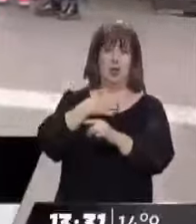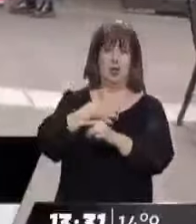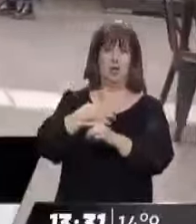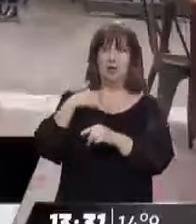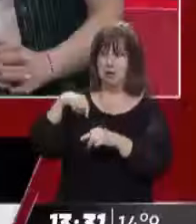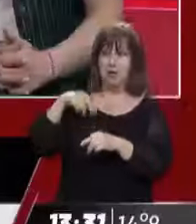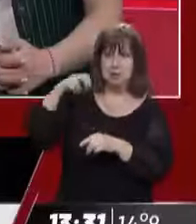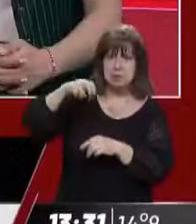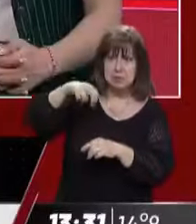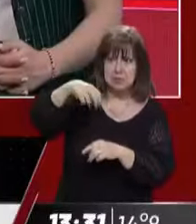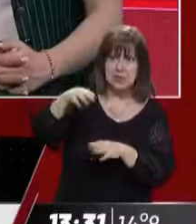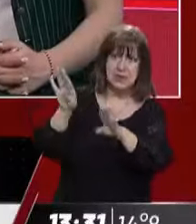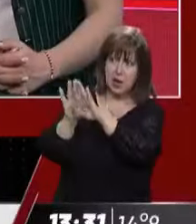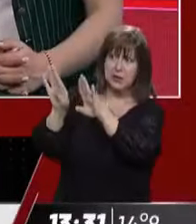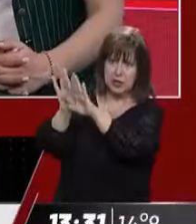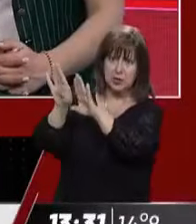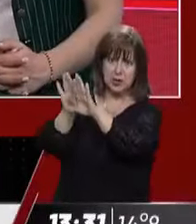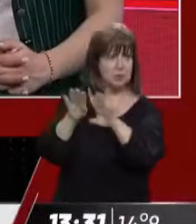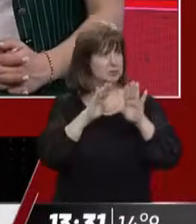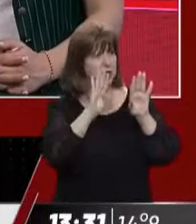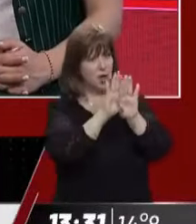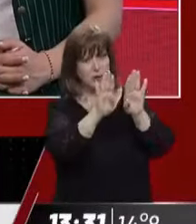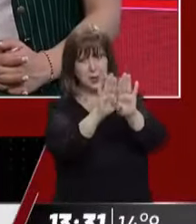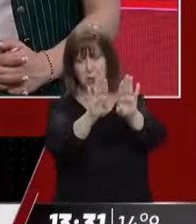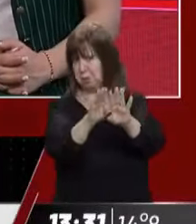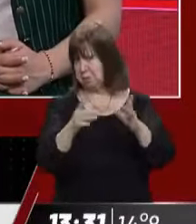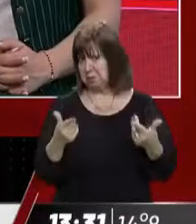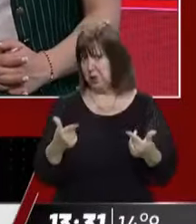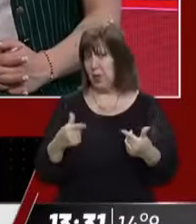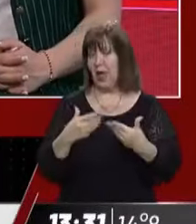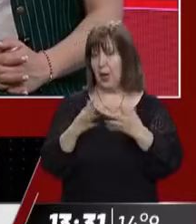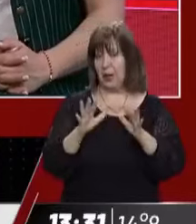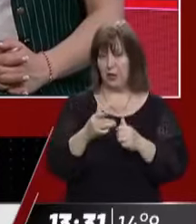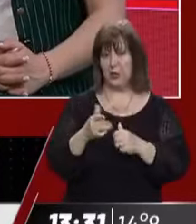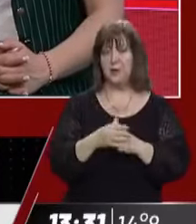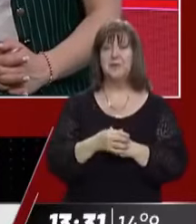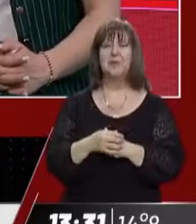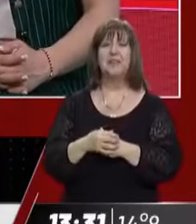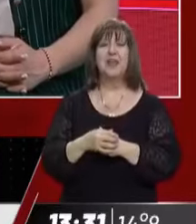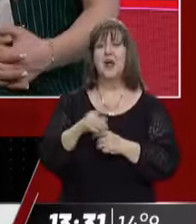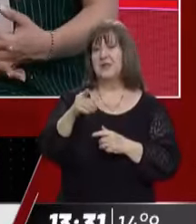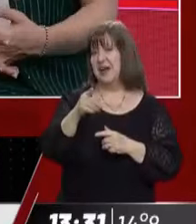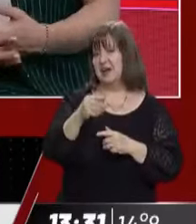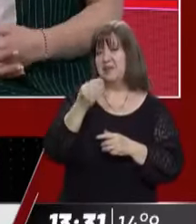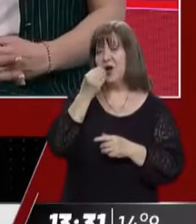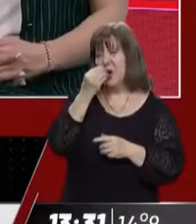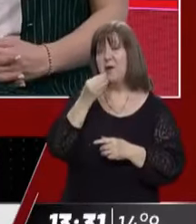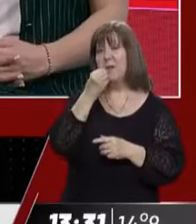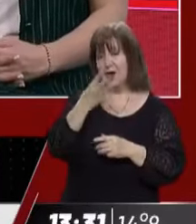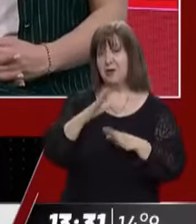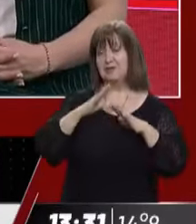mañana para comprar alguna prenda. Así te puedes dar el gusto, un cafecito allá en la peatonal, en la avenida San Martín. Un rico almuerzo, bien